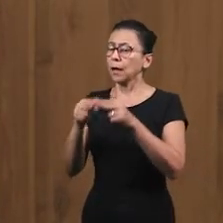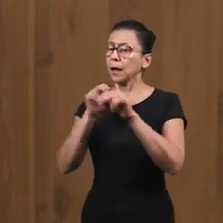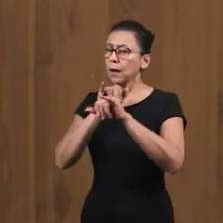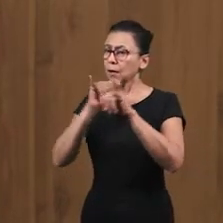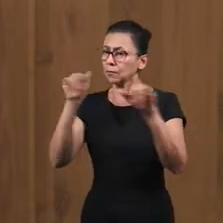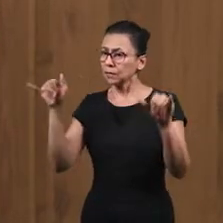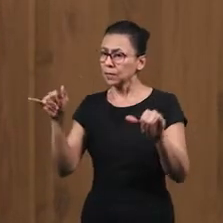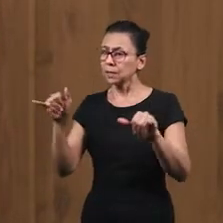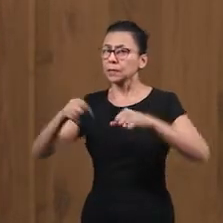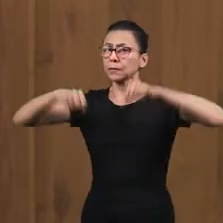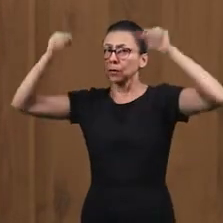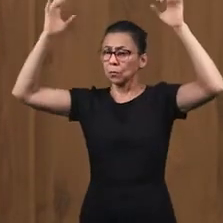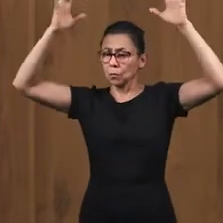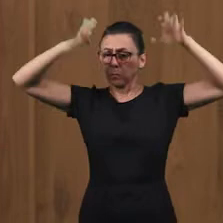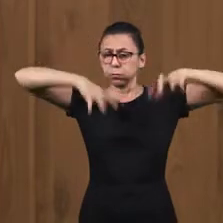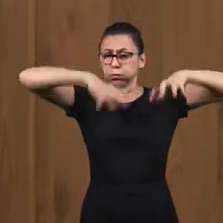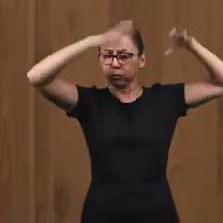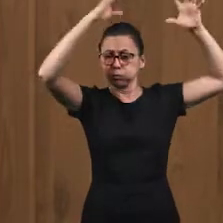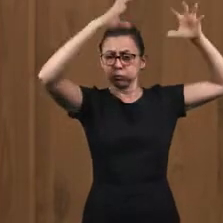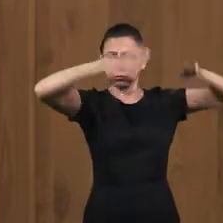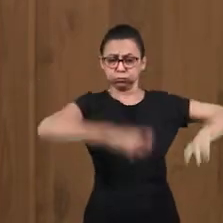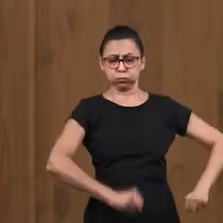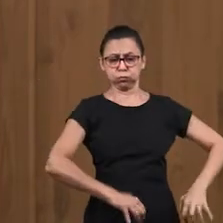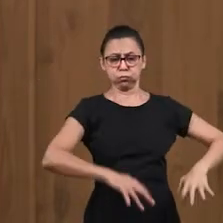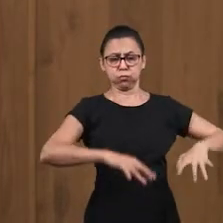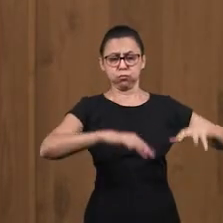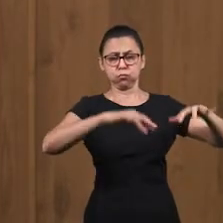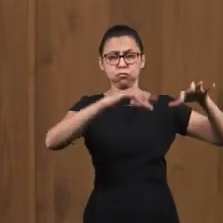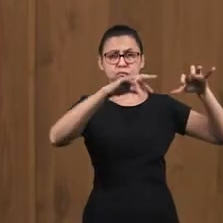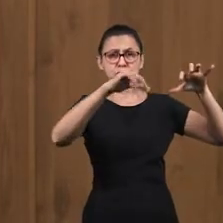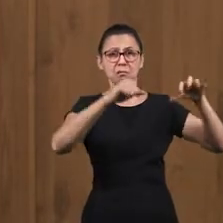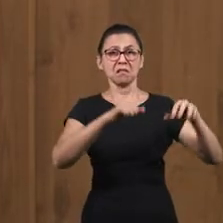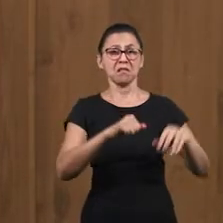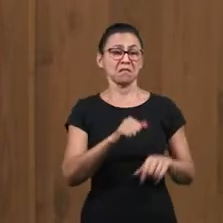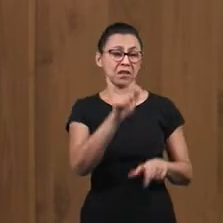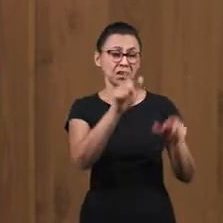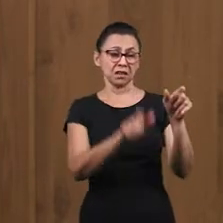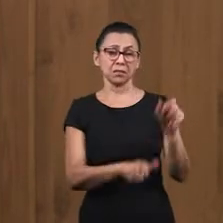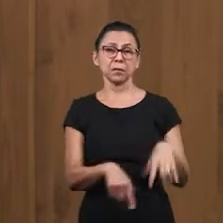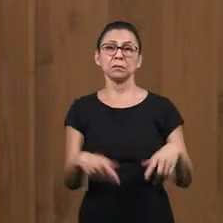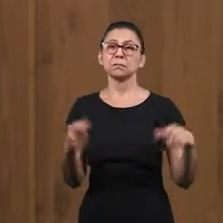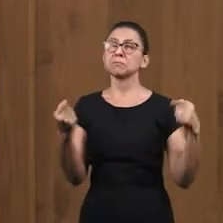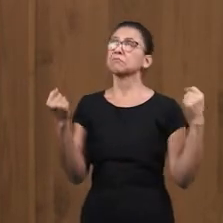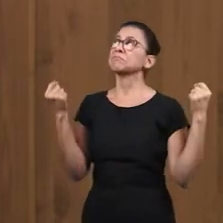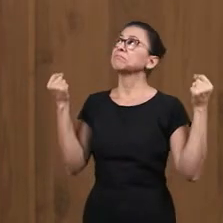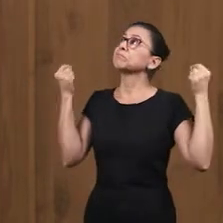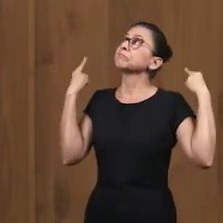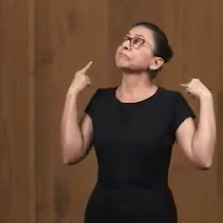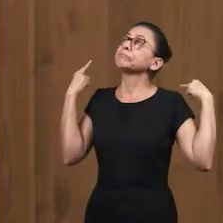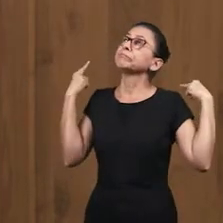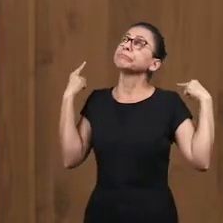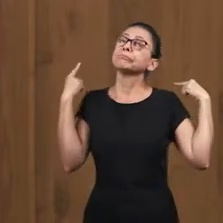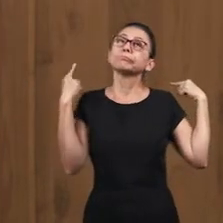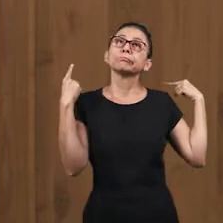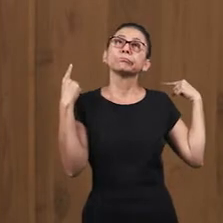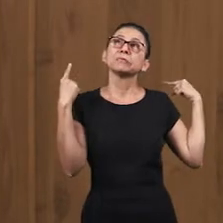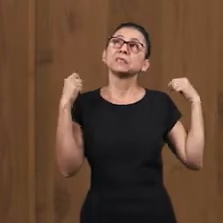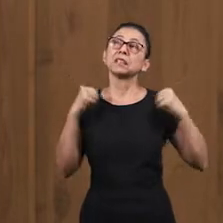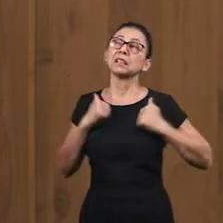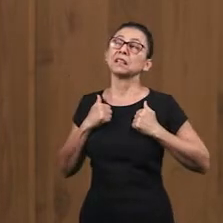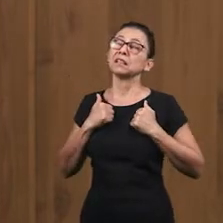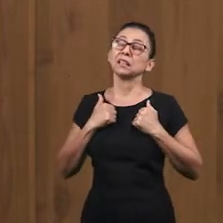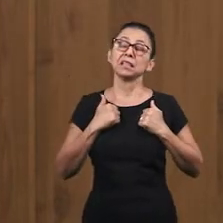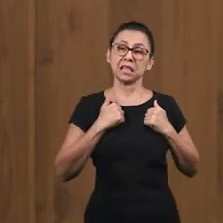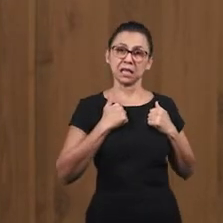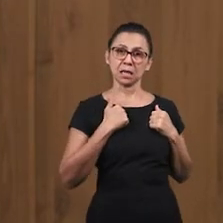personas continuaban actuando como si nada fuera a pasar. A las personas no les importaba,